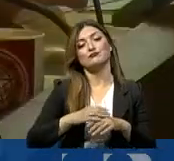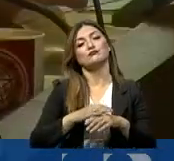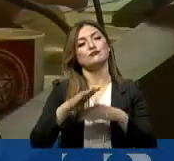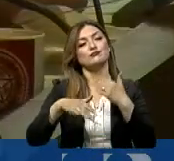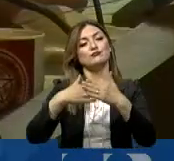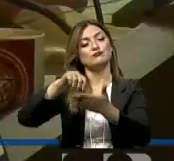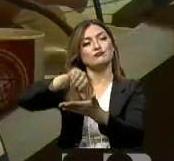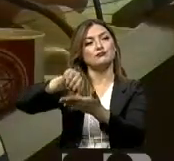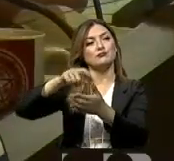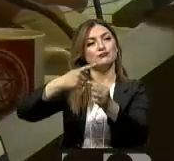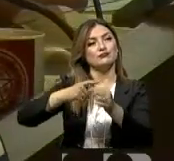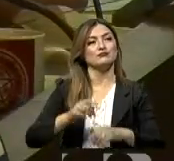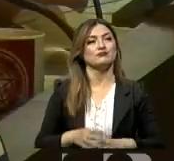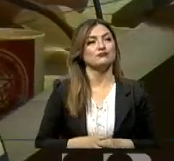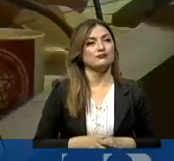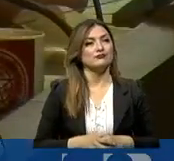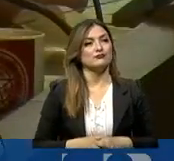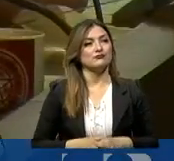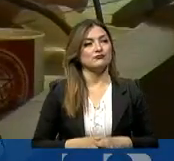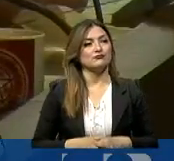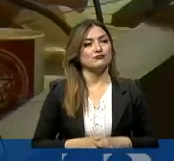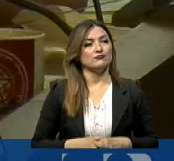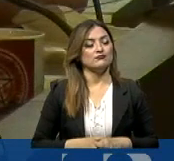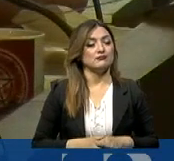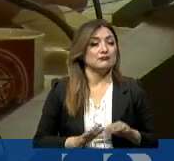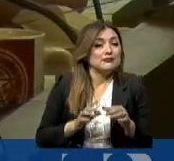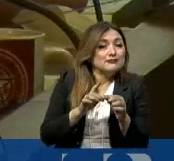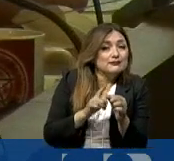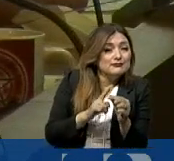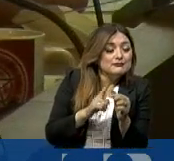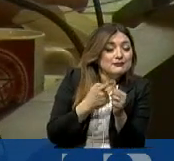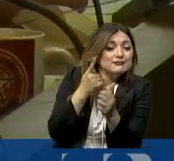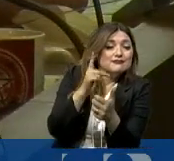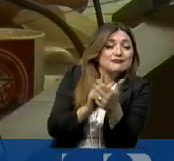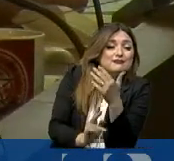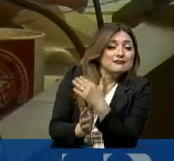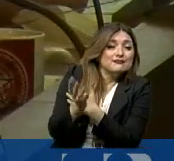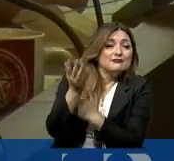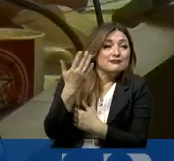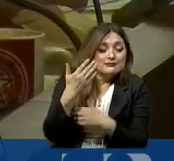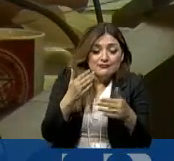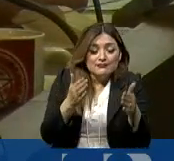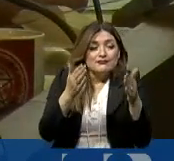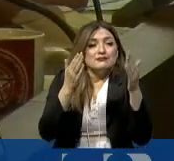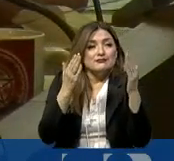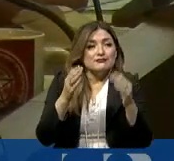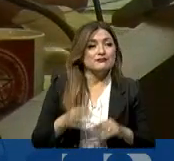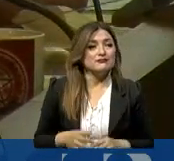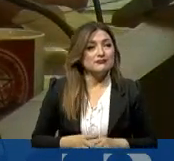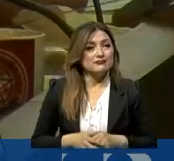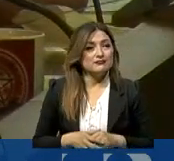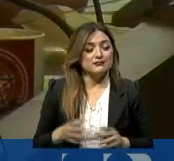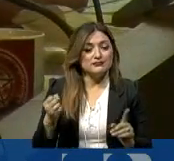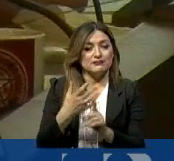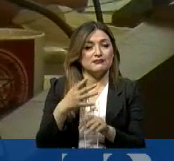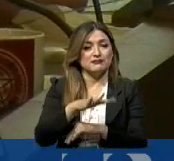alcalde. ¿Será que nosotros, que Quito por primera vez en la historia es el foco? Nunca hemos sido un foco de